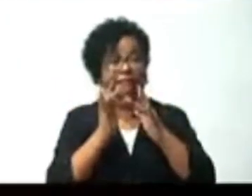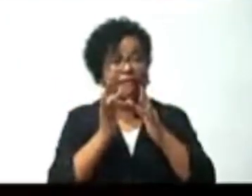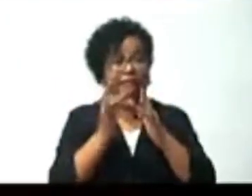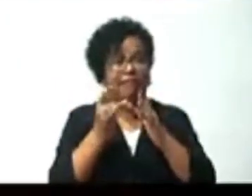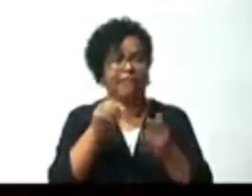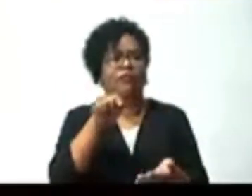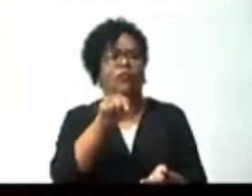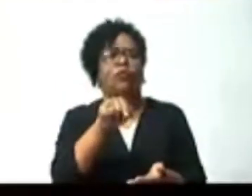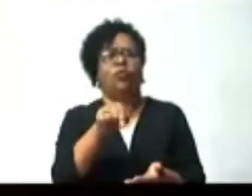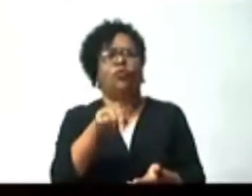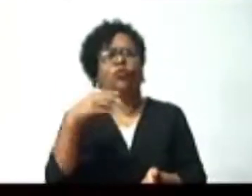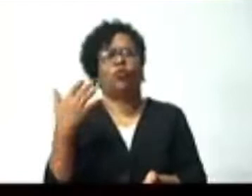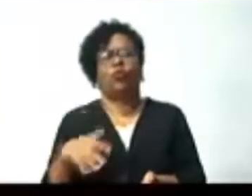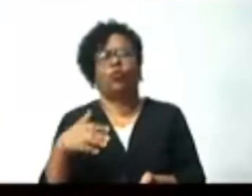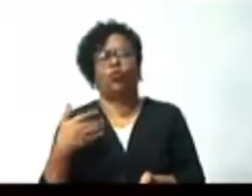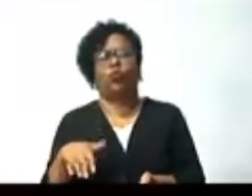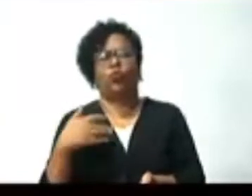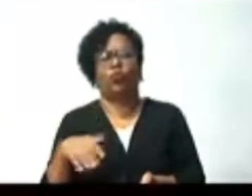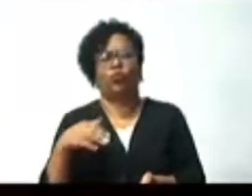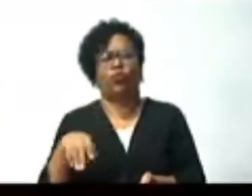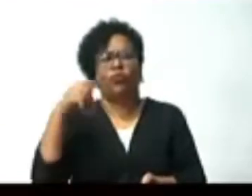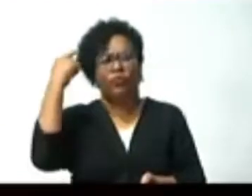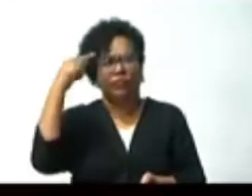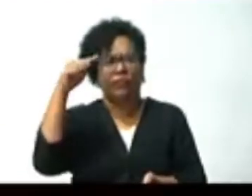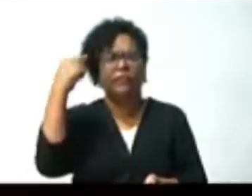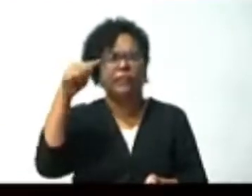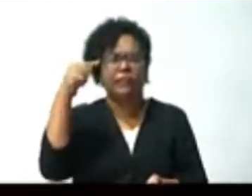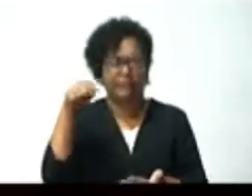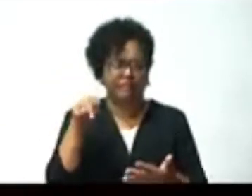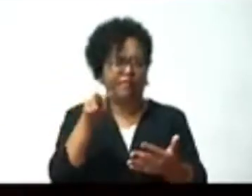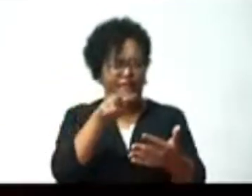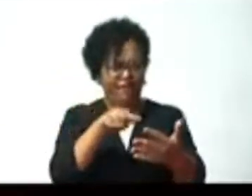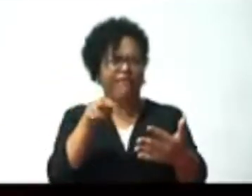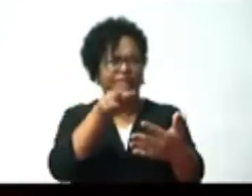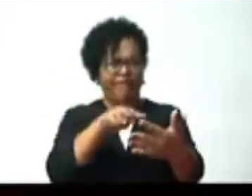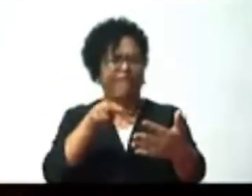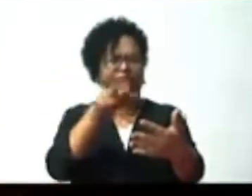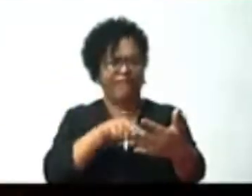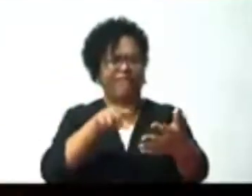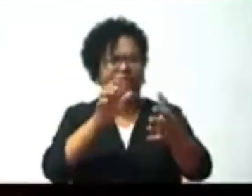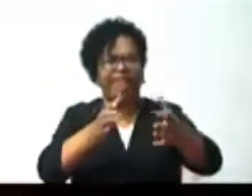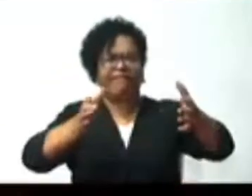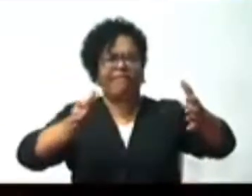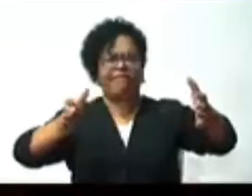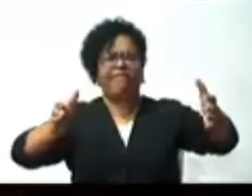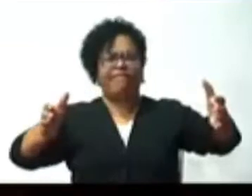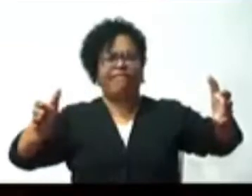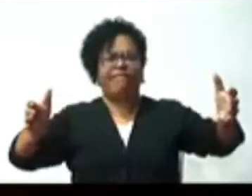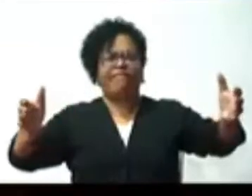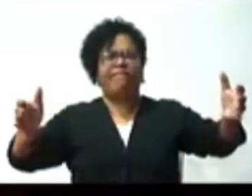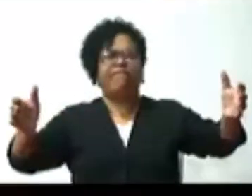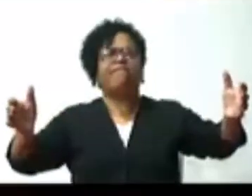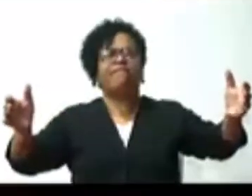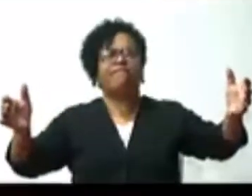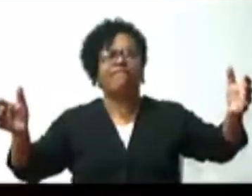ese territorio que continúa creciendo, continúa expandiéndose y